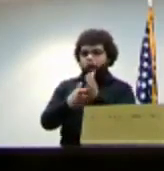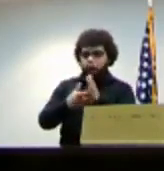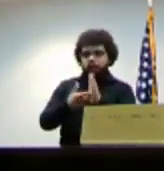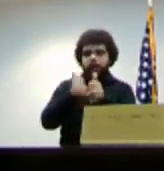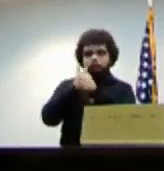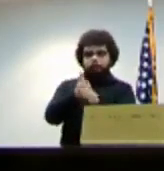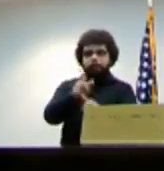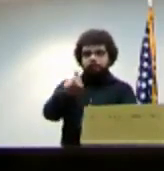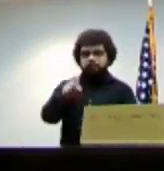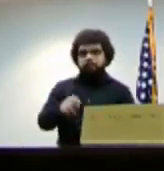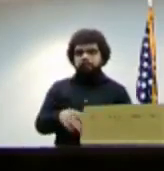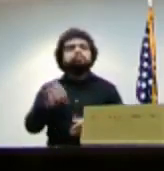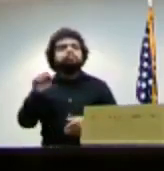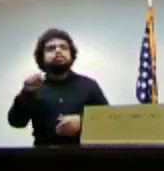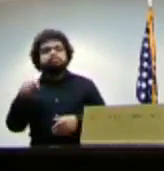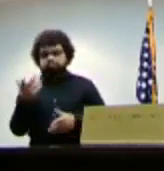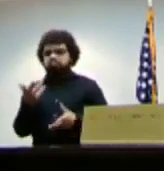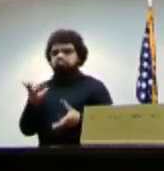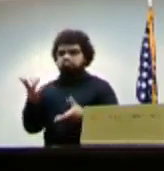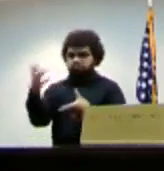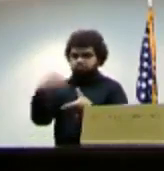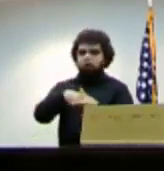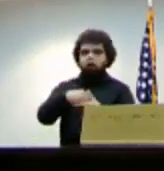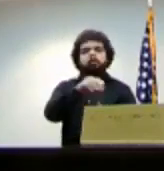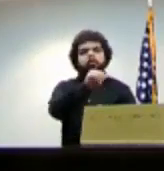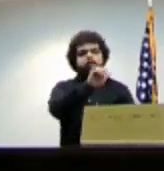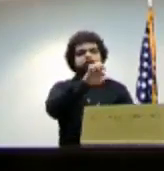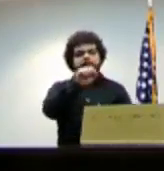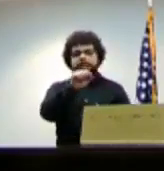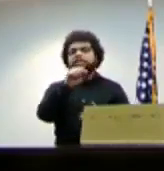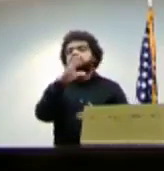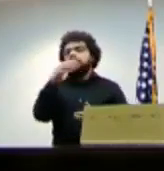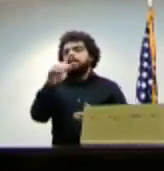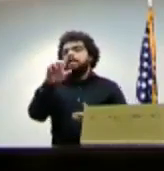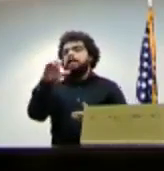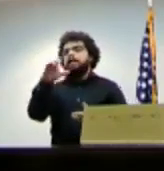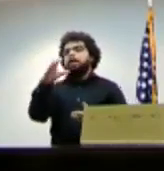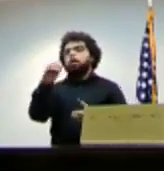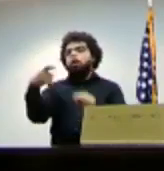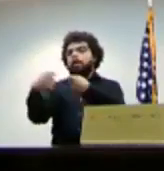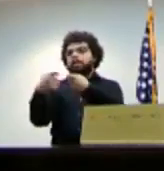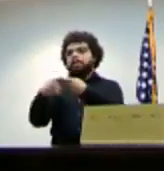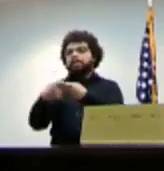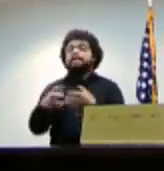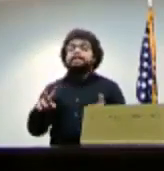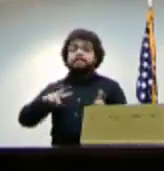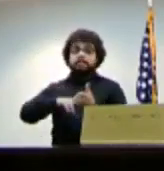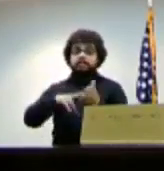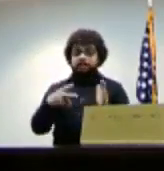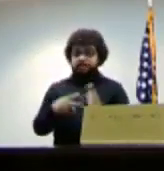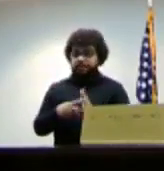Claro, incluyendo Ecoeléctrica y AES. Correcto. Ok, perfecto. O sea que no había realmente